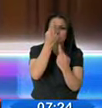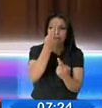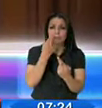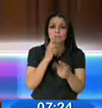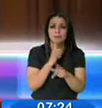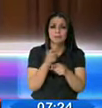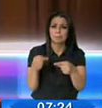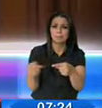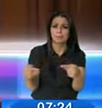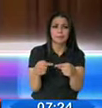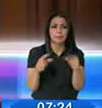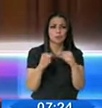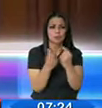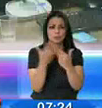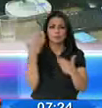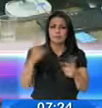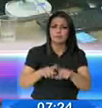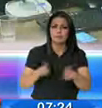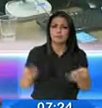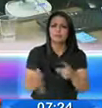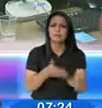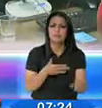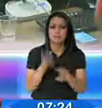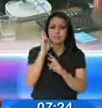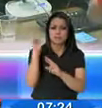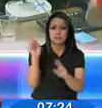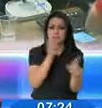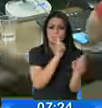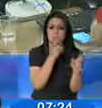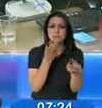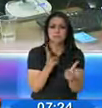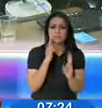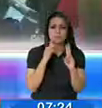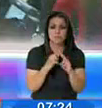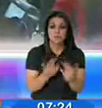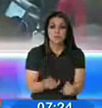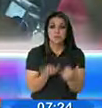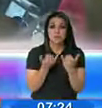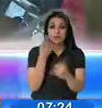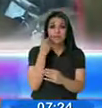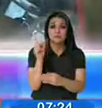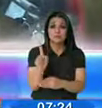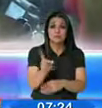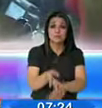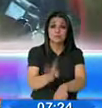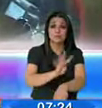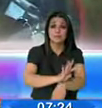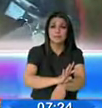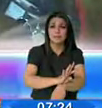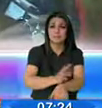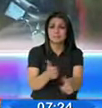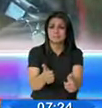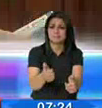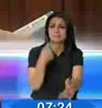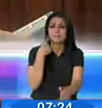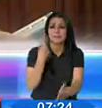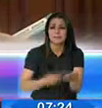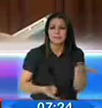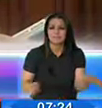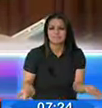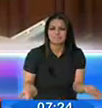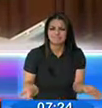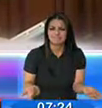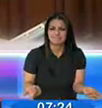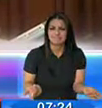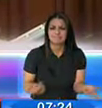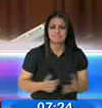diferencias políticas que tengamos. Además de que reconocen que a estas alturas una resolución de la Asamblea no serviría de mucho. Eso de